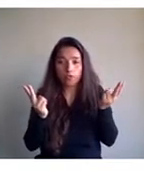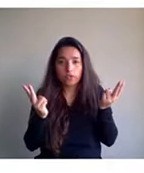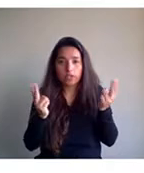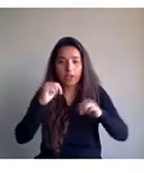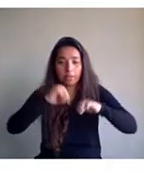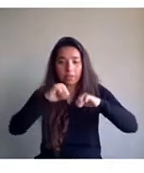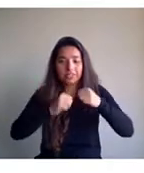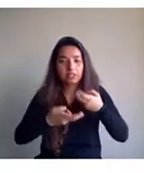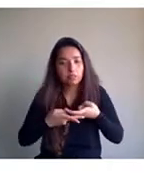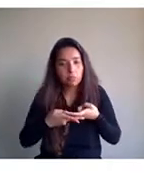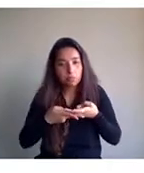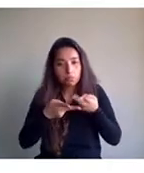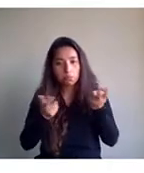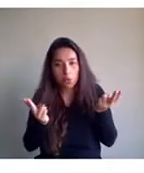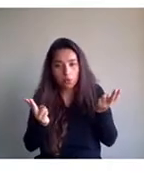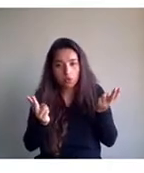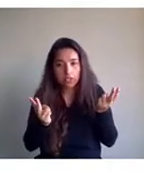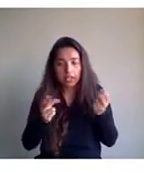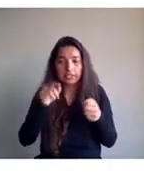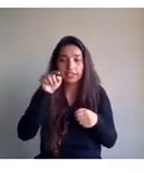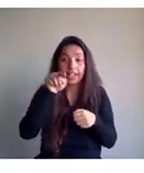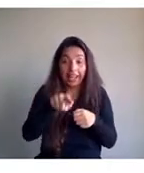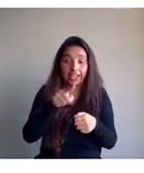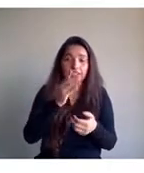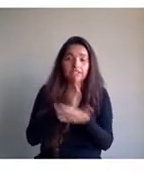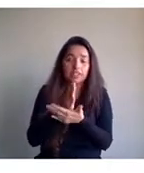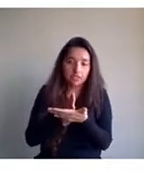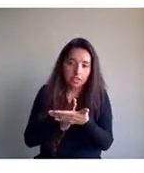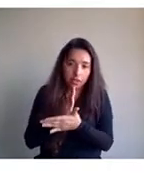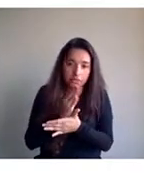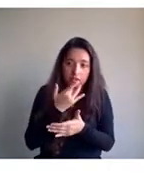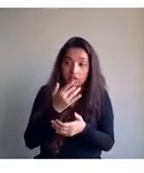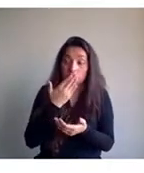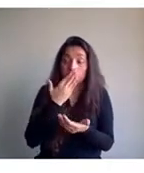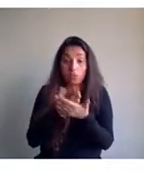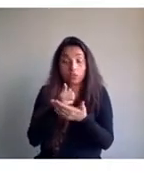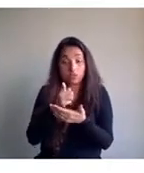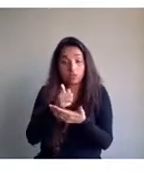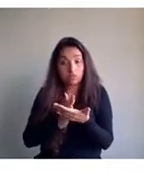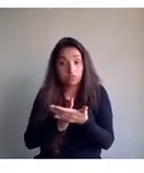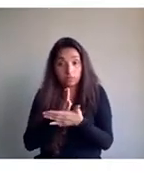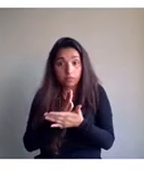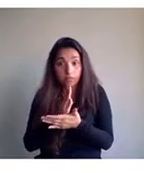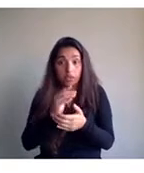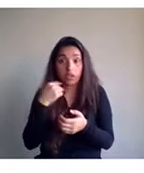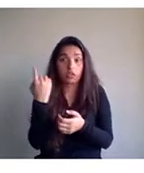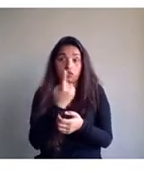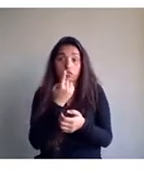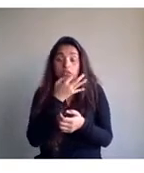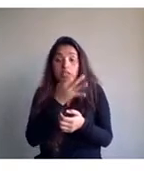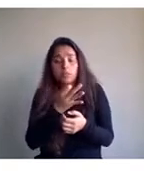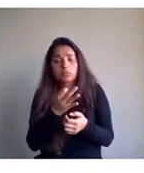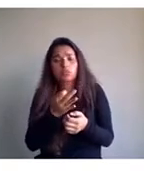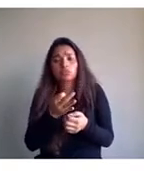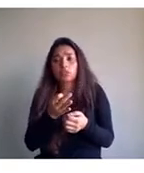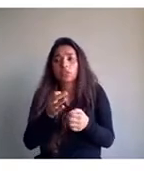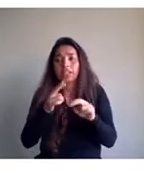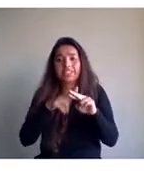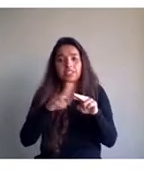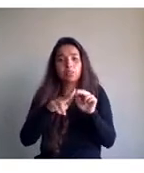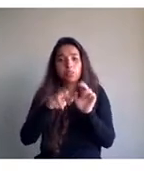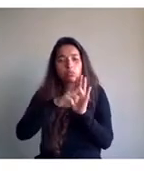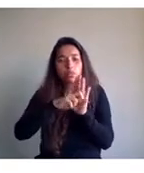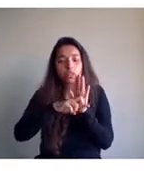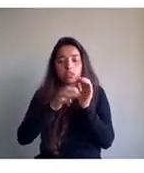que se llama ser procuradores le pusimos un programa especial que se llama a ser procuradores inclusión para hacer un gran seguimiento